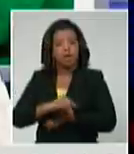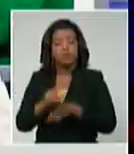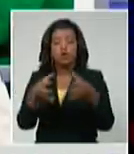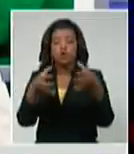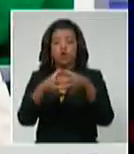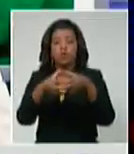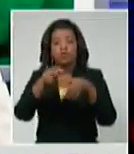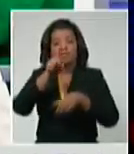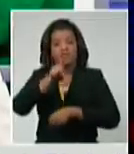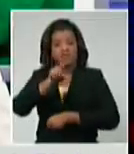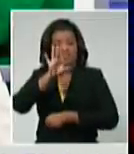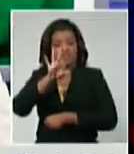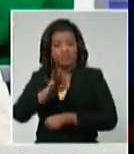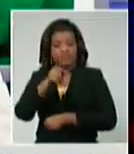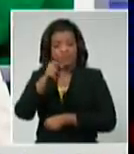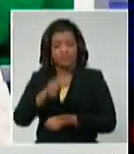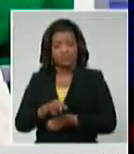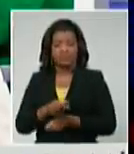En la semana, el